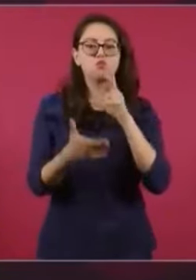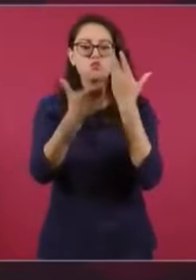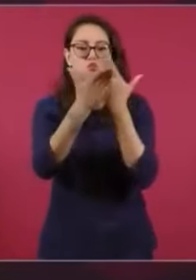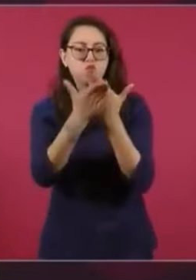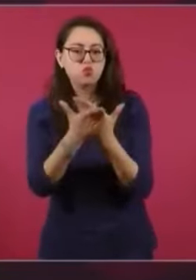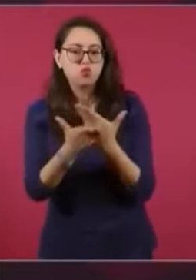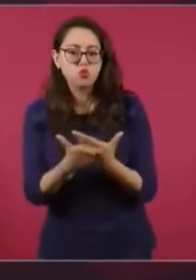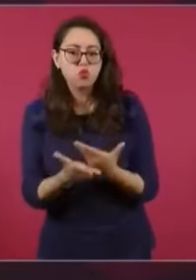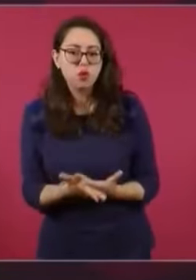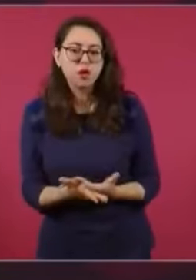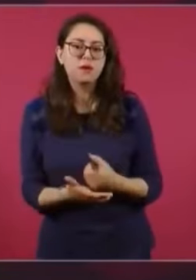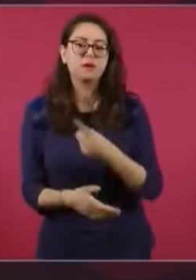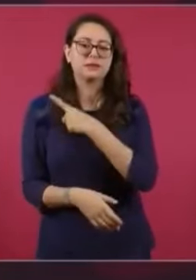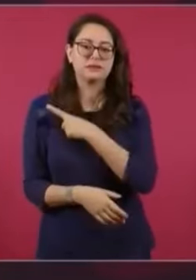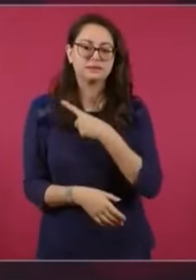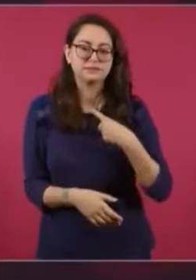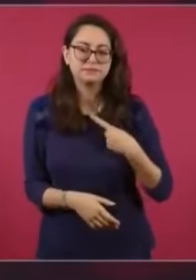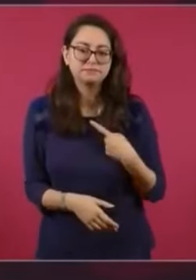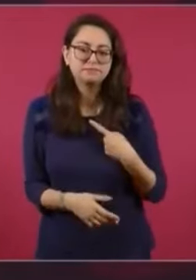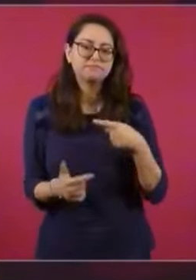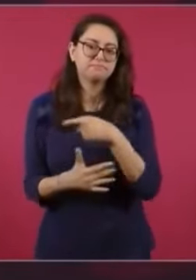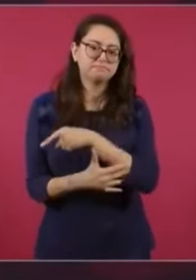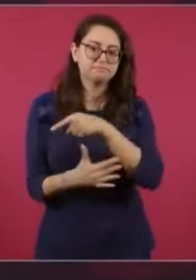porque si no,